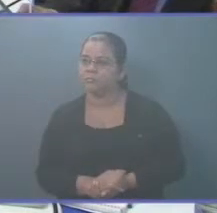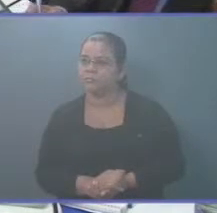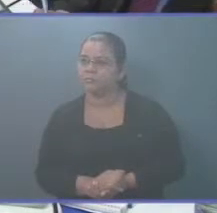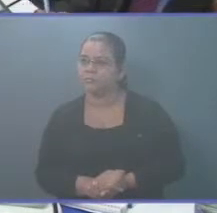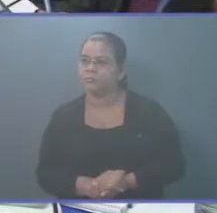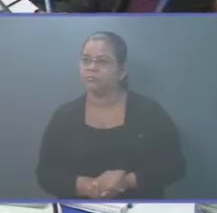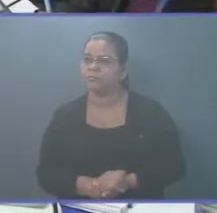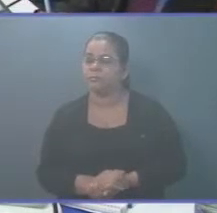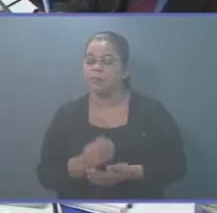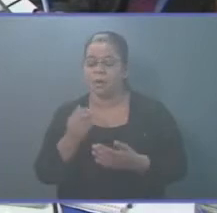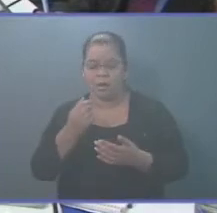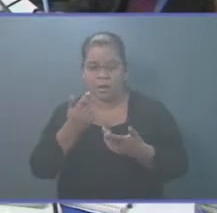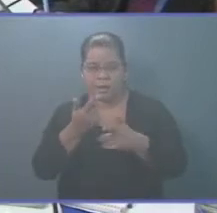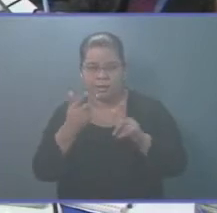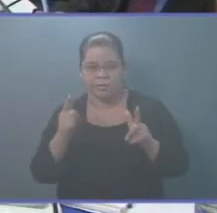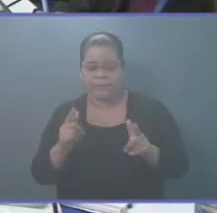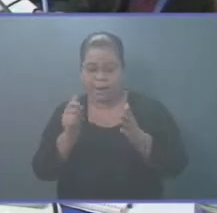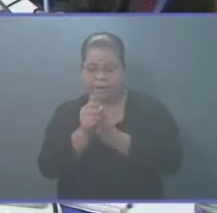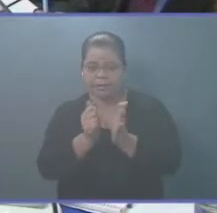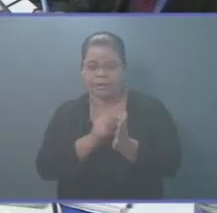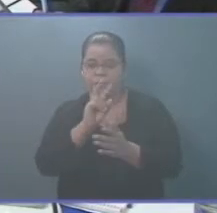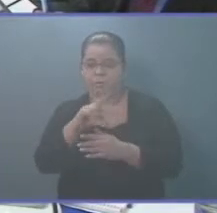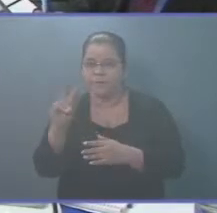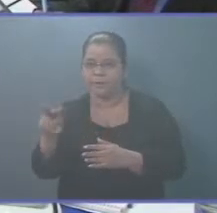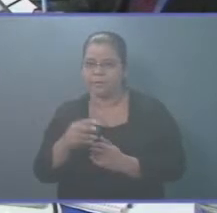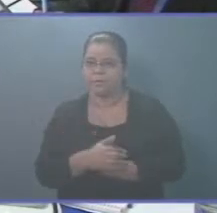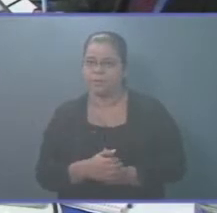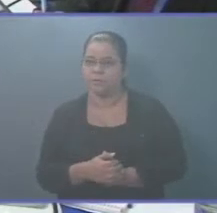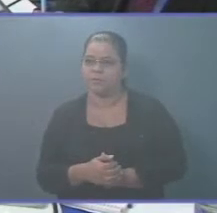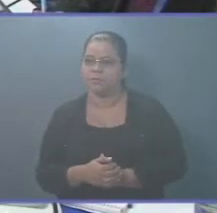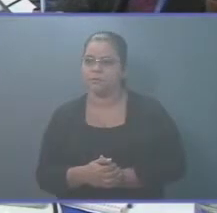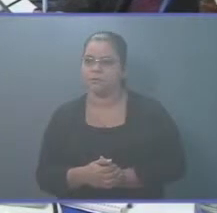Libertad probatoria, artículo 22, observaciones.